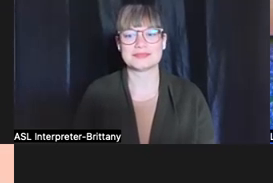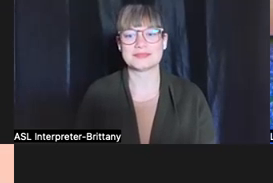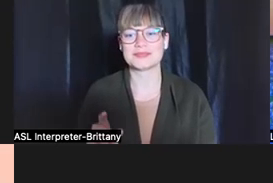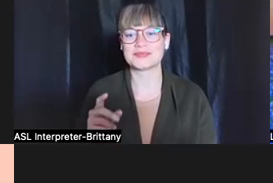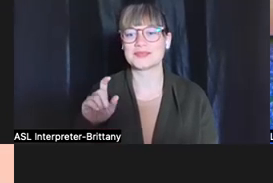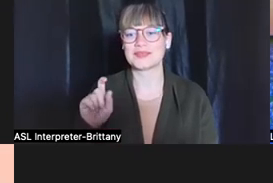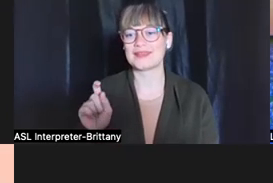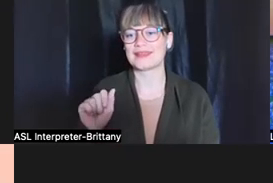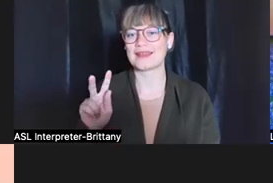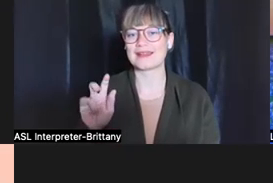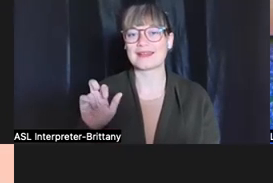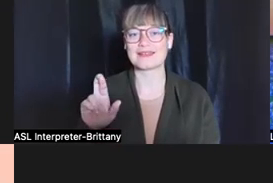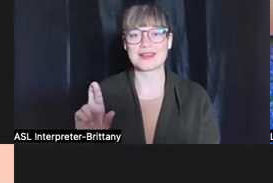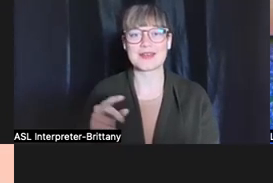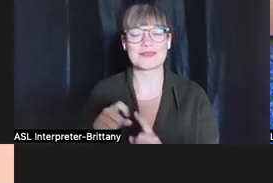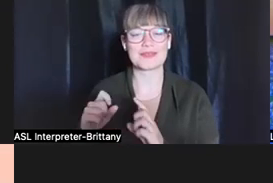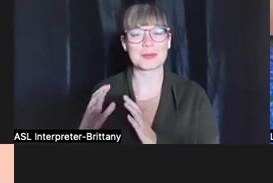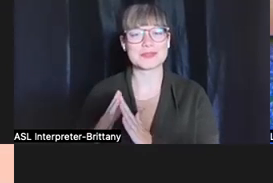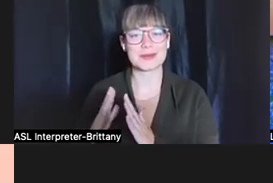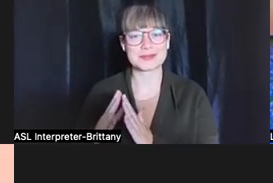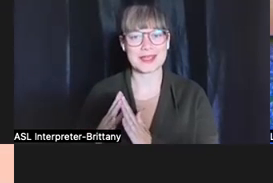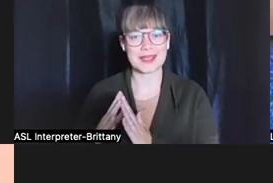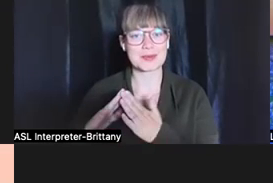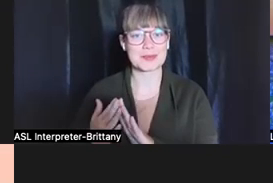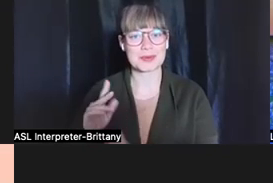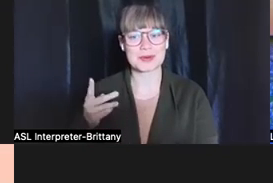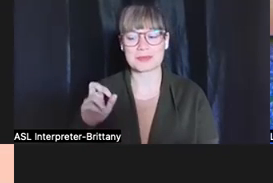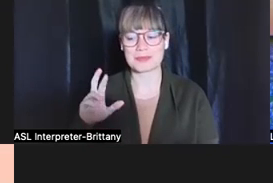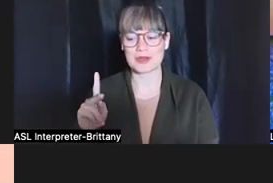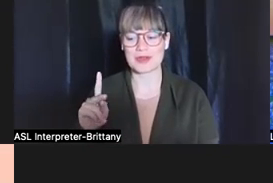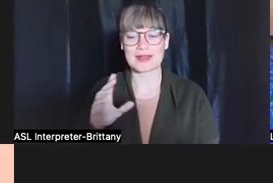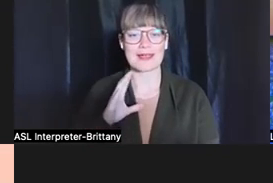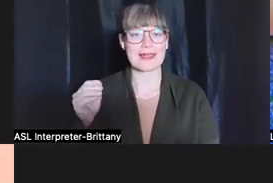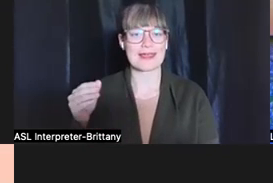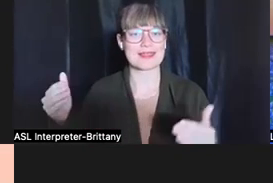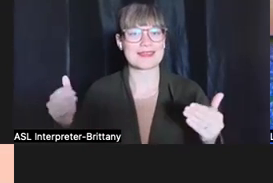También tenemos a Javier Contreras de Downtown MacArthur Park.